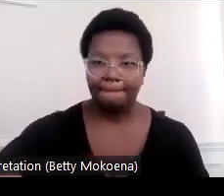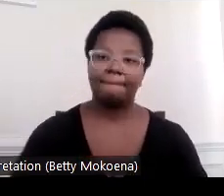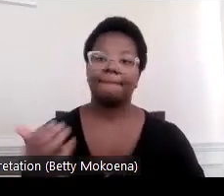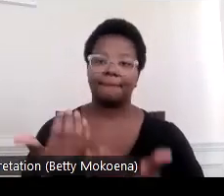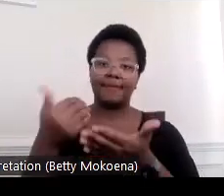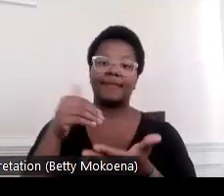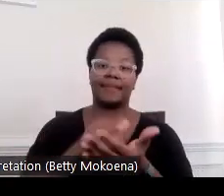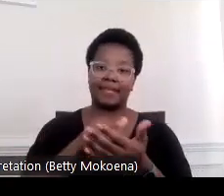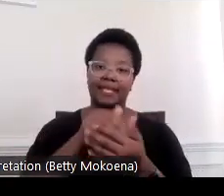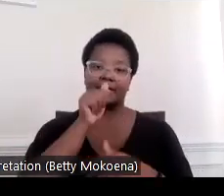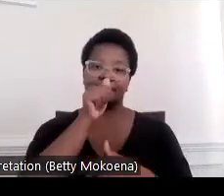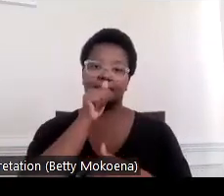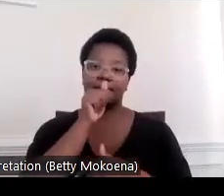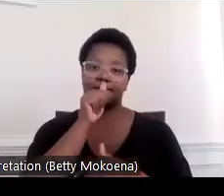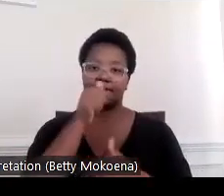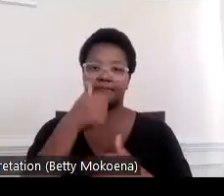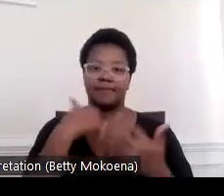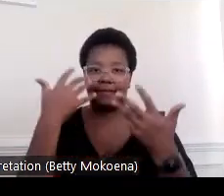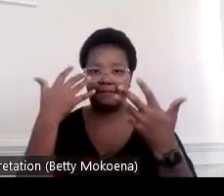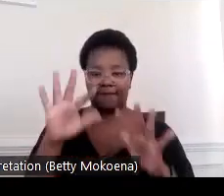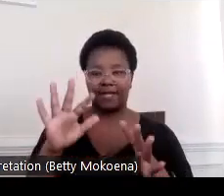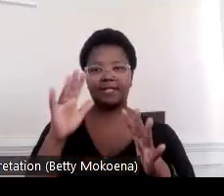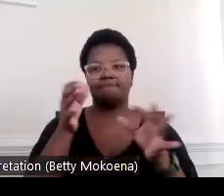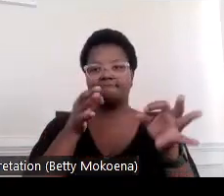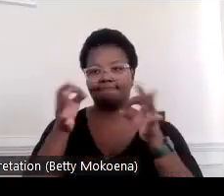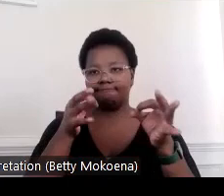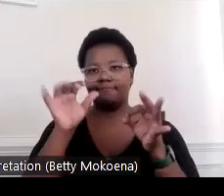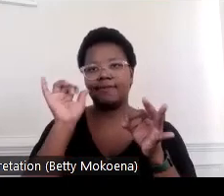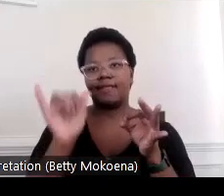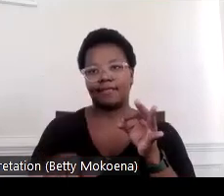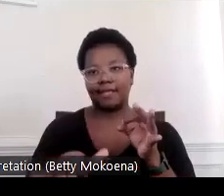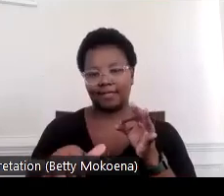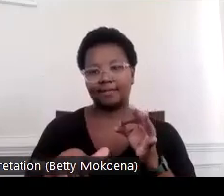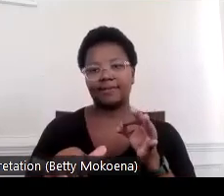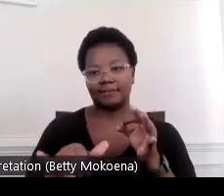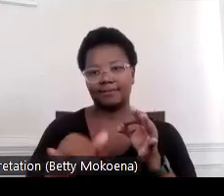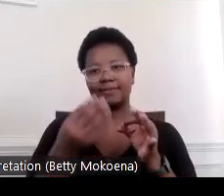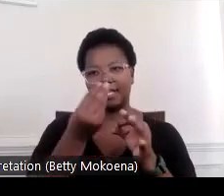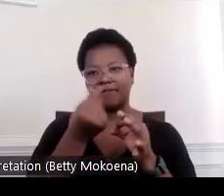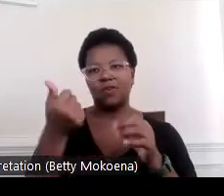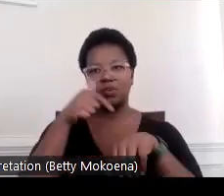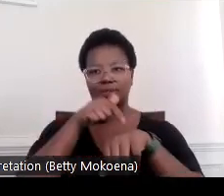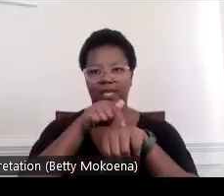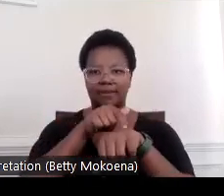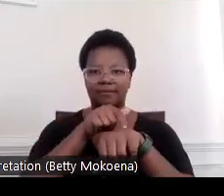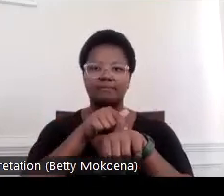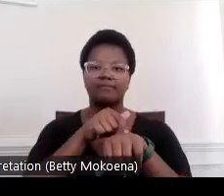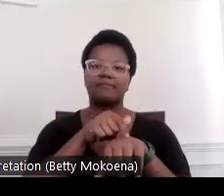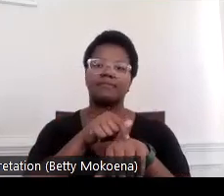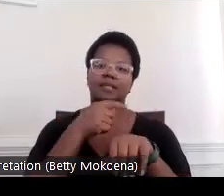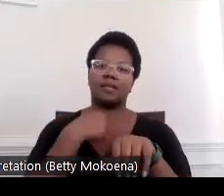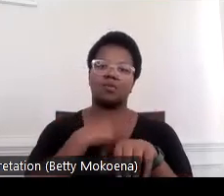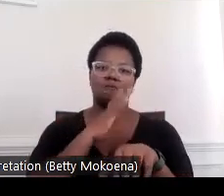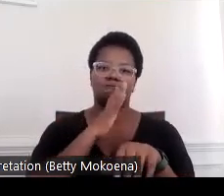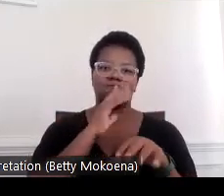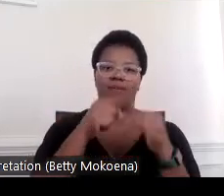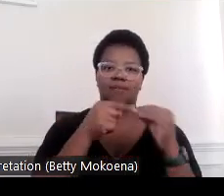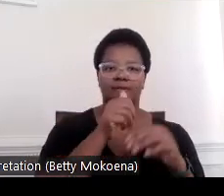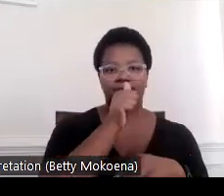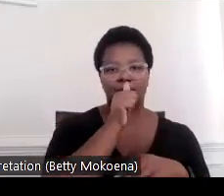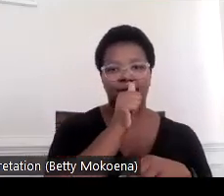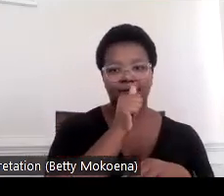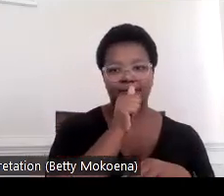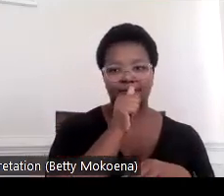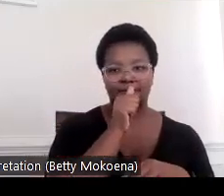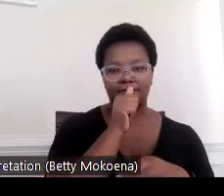la privacidad Ya lo hemos mencionado varias veces pueden ver cuán importante y es verdad es importante hablamos sobre